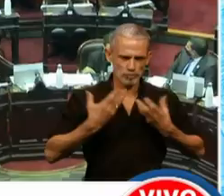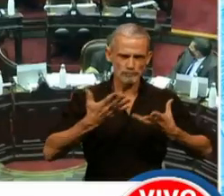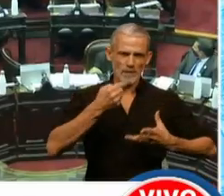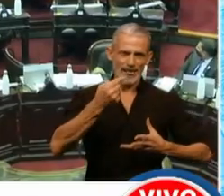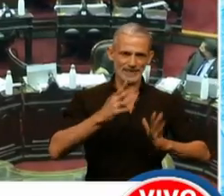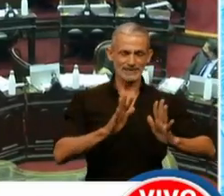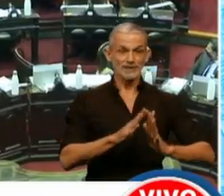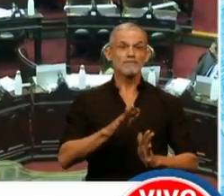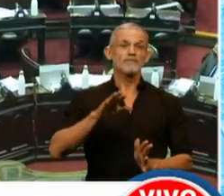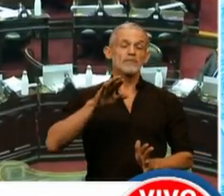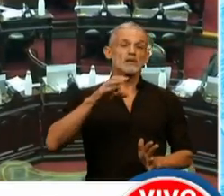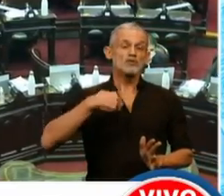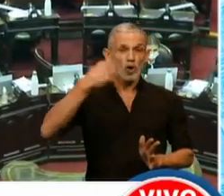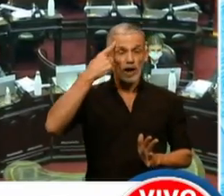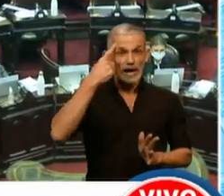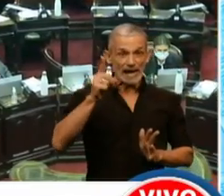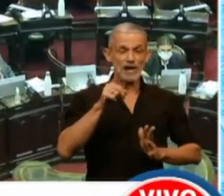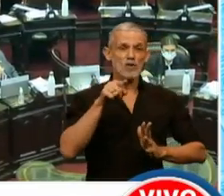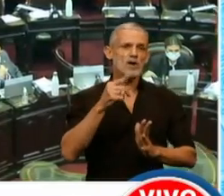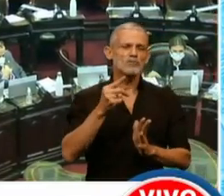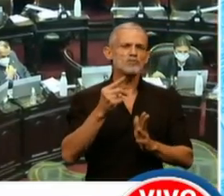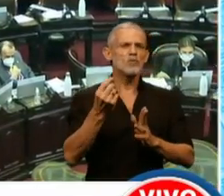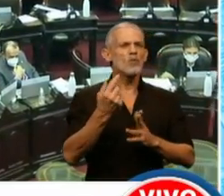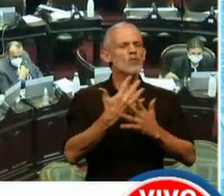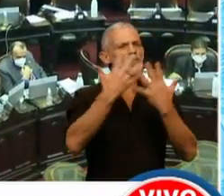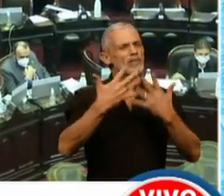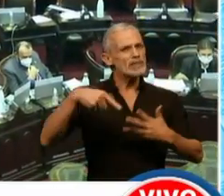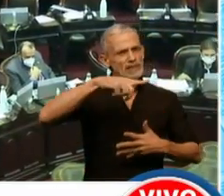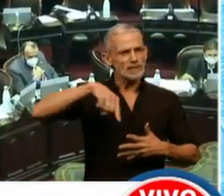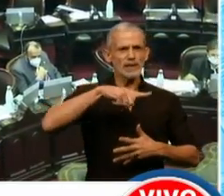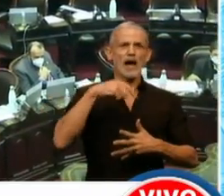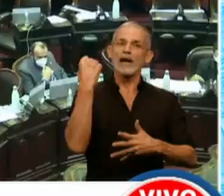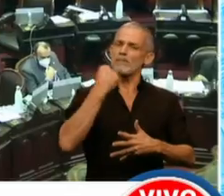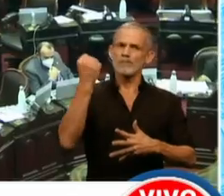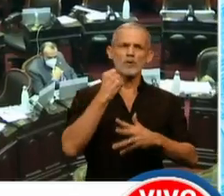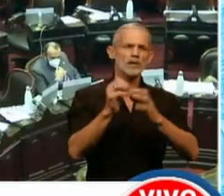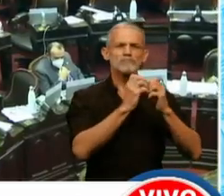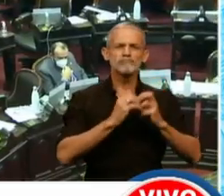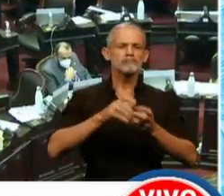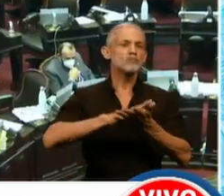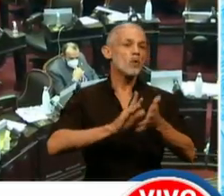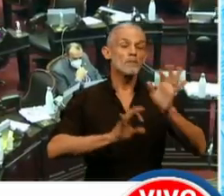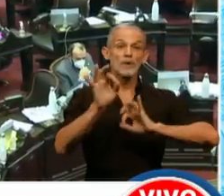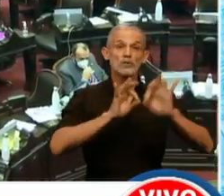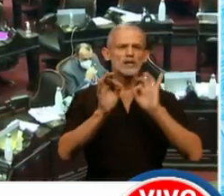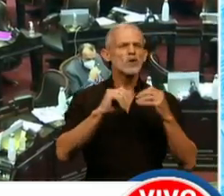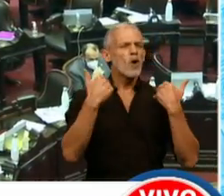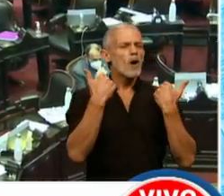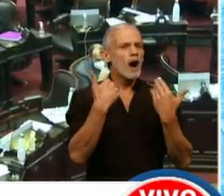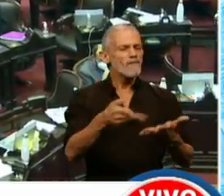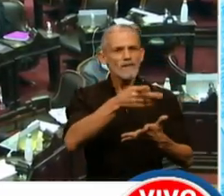estamos en una jornada más importante sesionando en beneficio